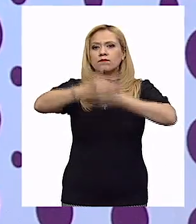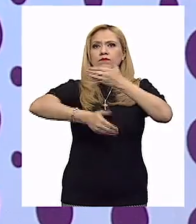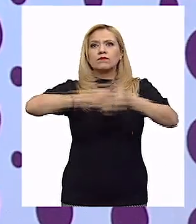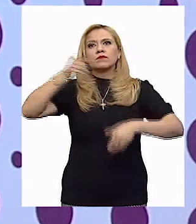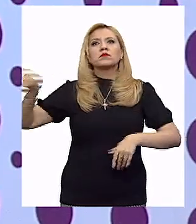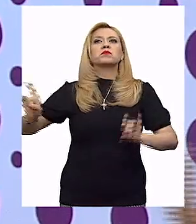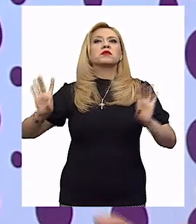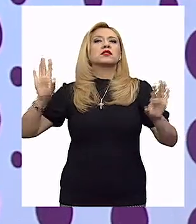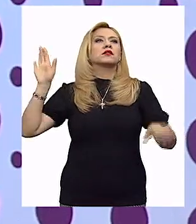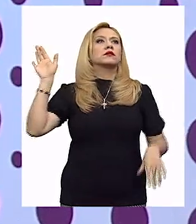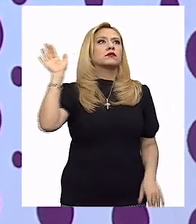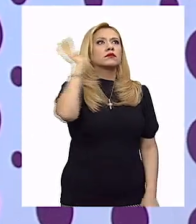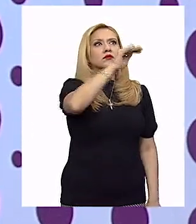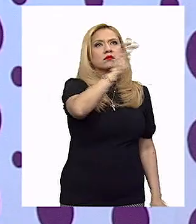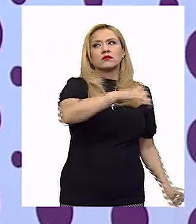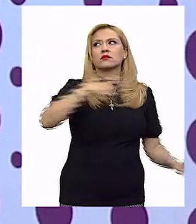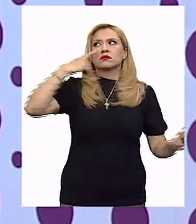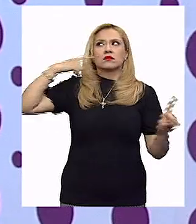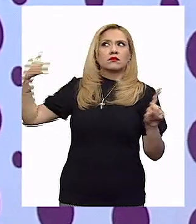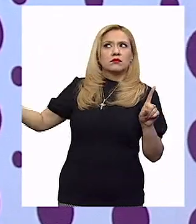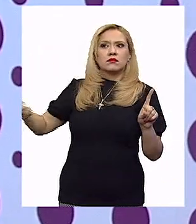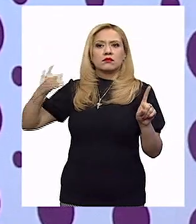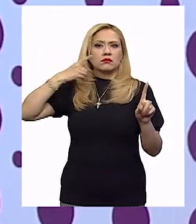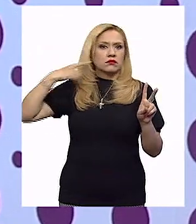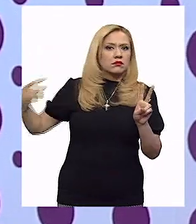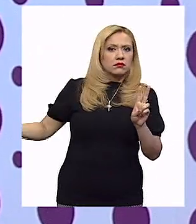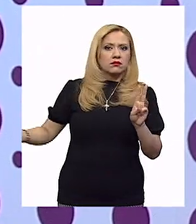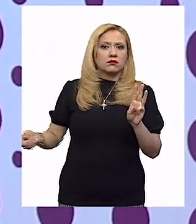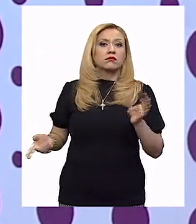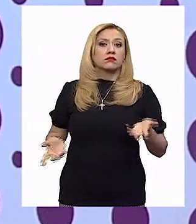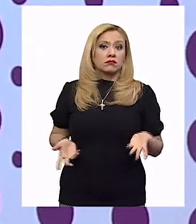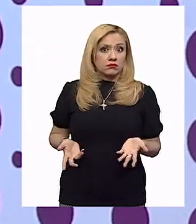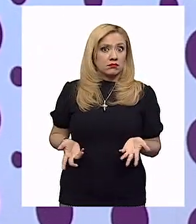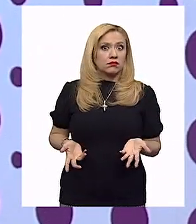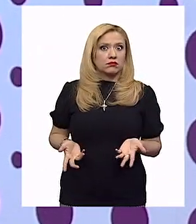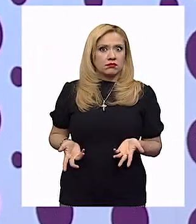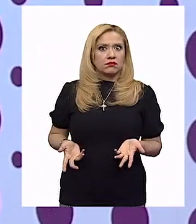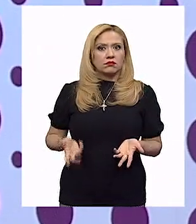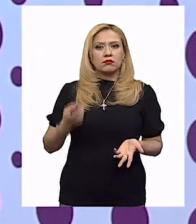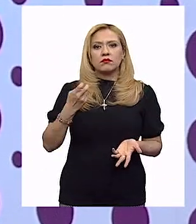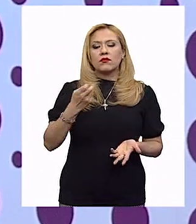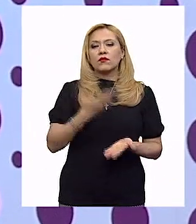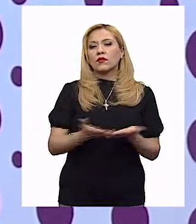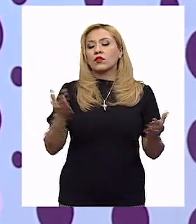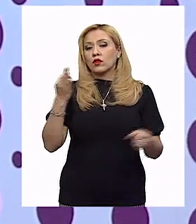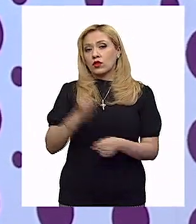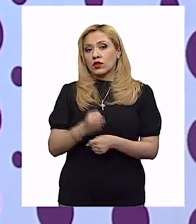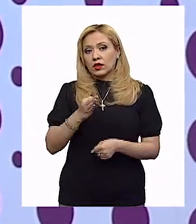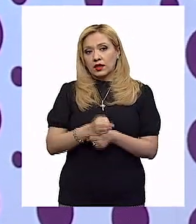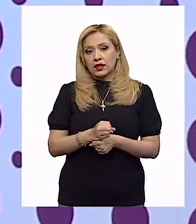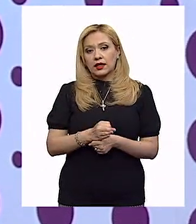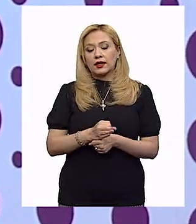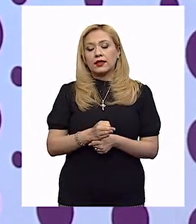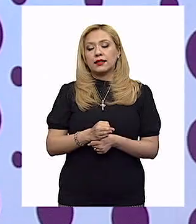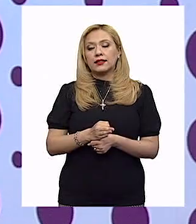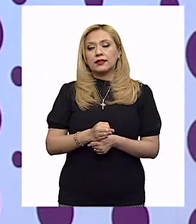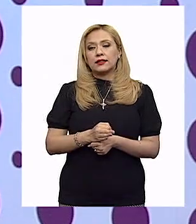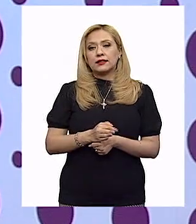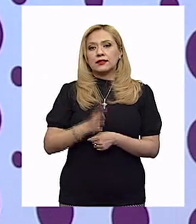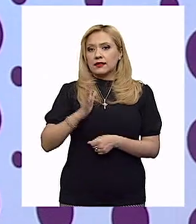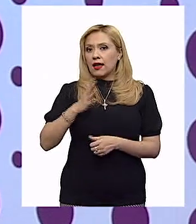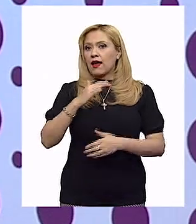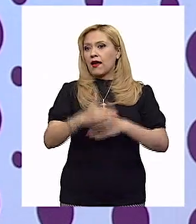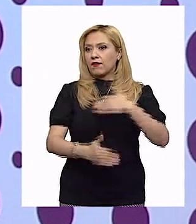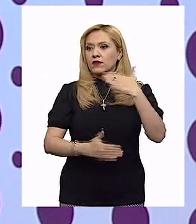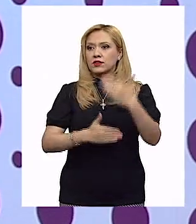que hace sobre posibles irregularidades. Entonces, la que existe actualmente, si bien consideramos que es un avance,